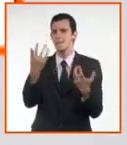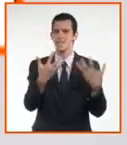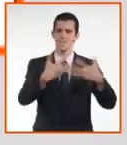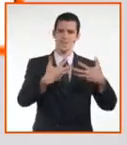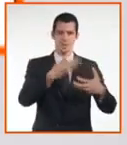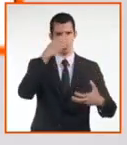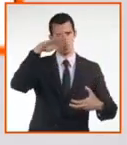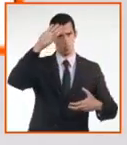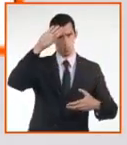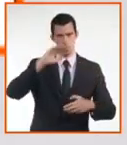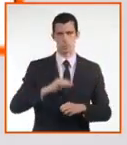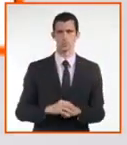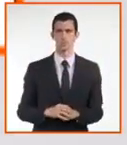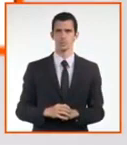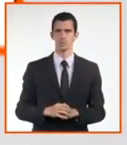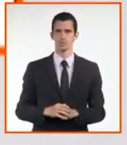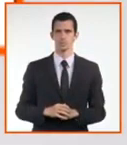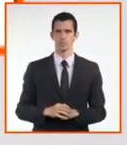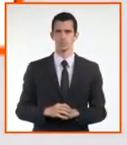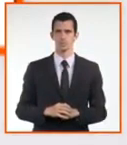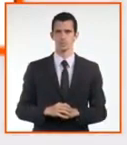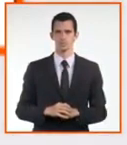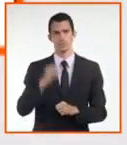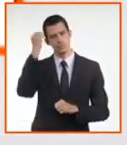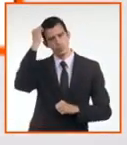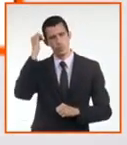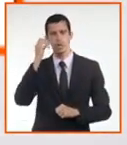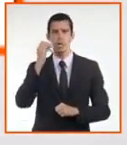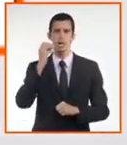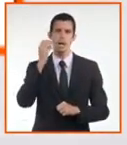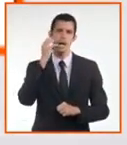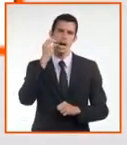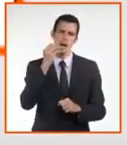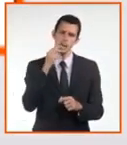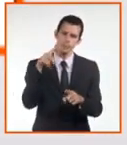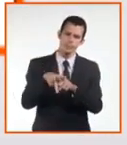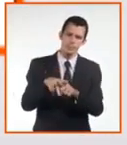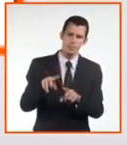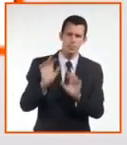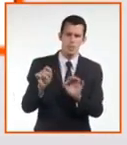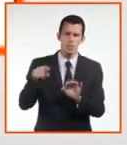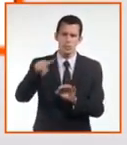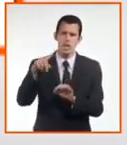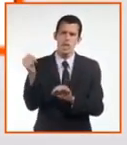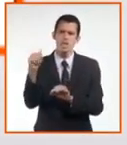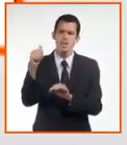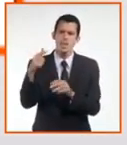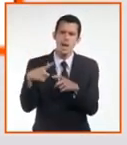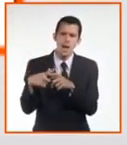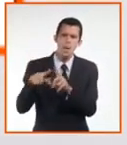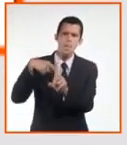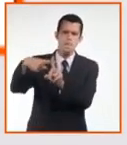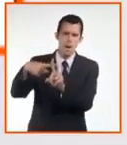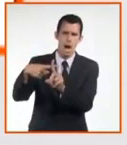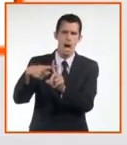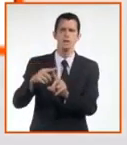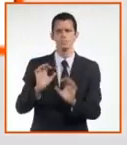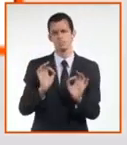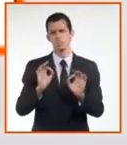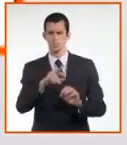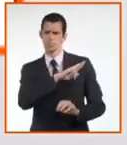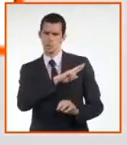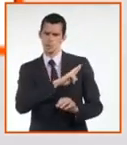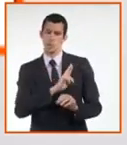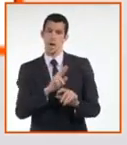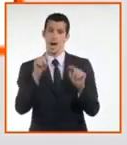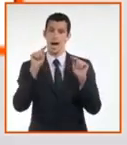año aunque hay algunos que son novedosos y otros que sí sustituyen y pedimos lo cierto entonces está también las materias